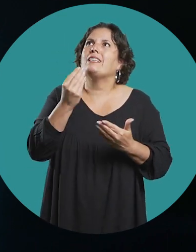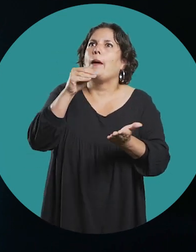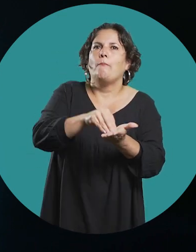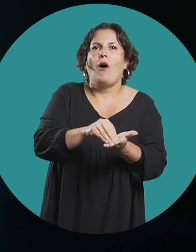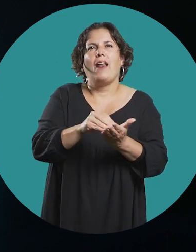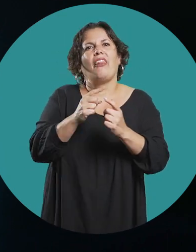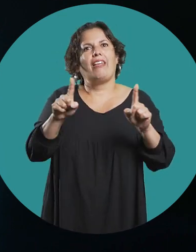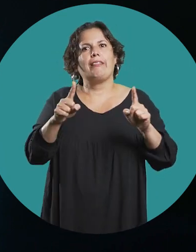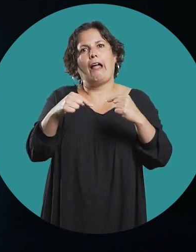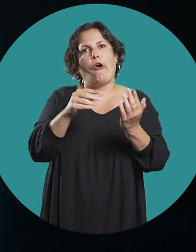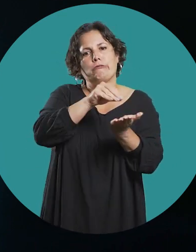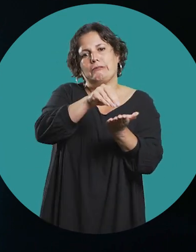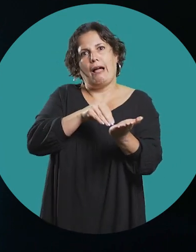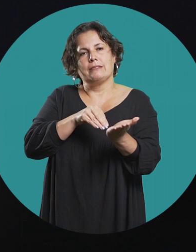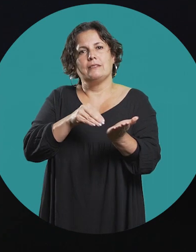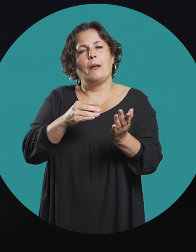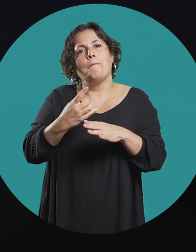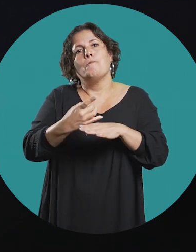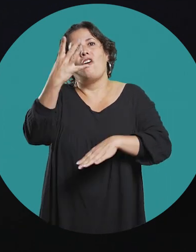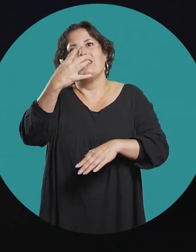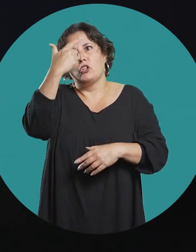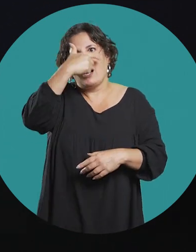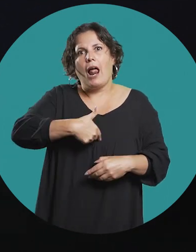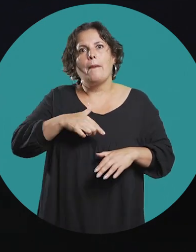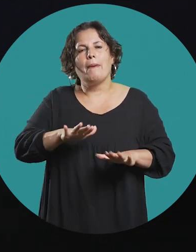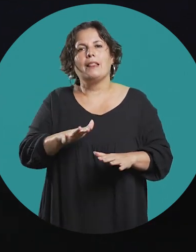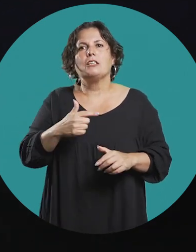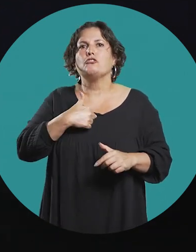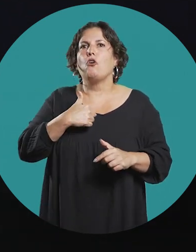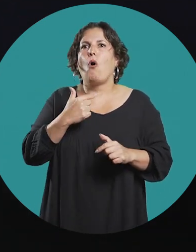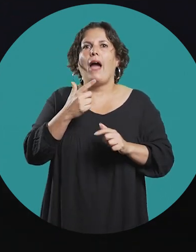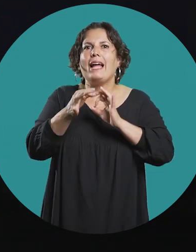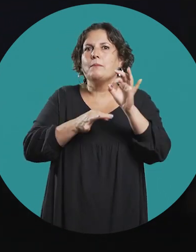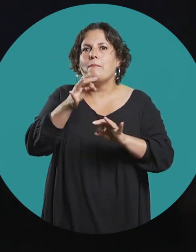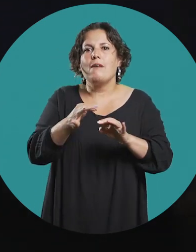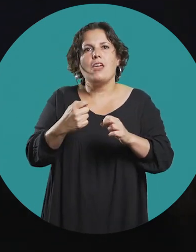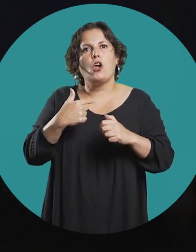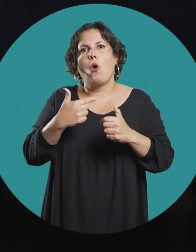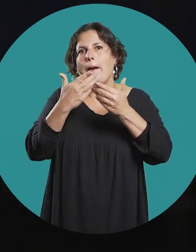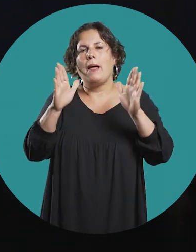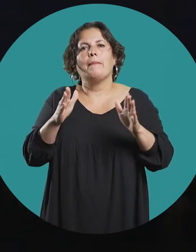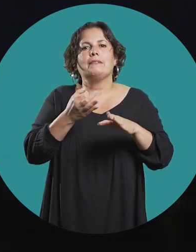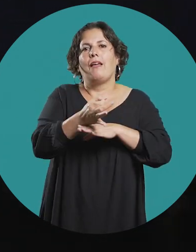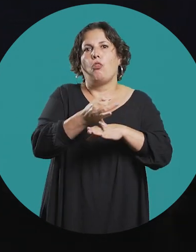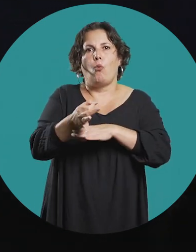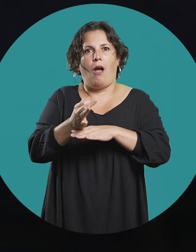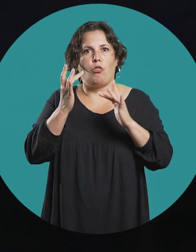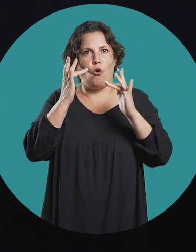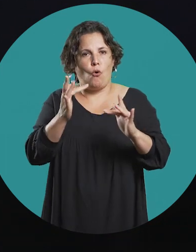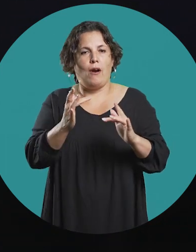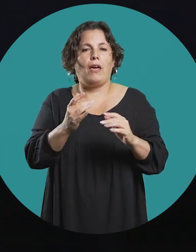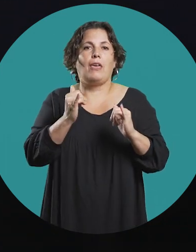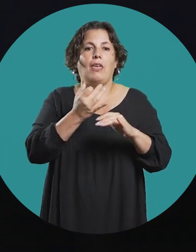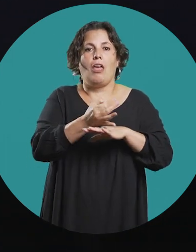poner, pongo distintas cosas. Profesionalmente me defino así muy ampliamente como educadora.